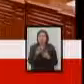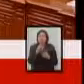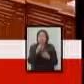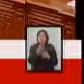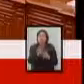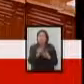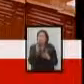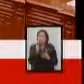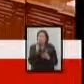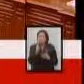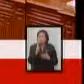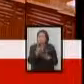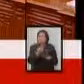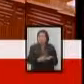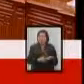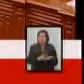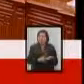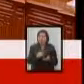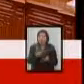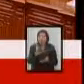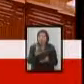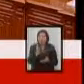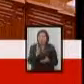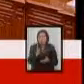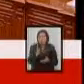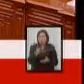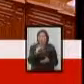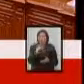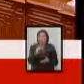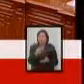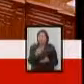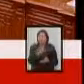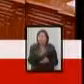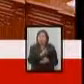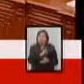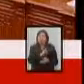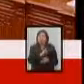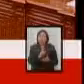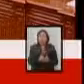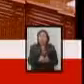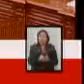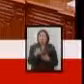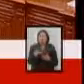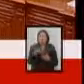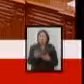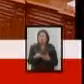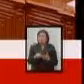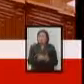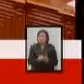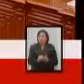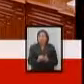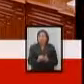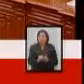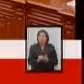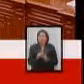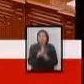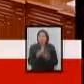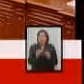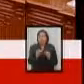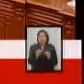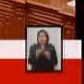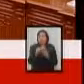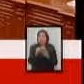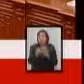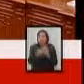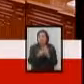la Superintendencia de Banca, Seguros y AFP sobre dichas instituciones y o fondos se realizará de conformidad con las